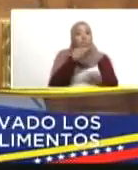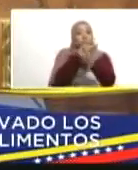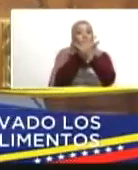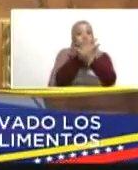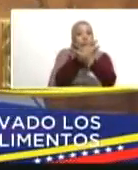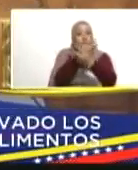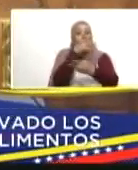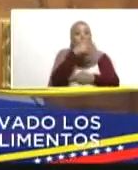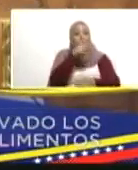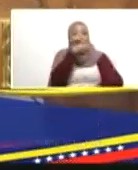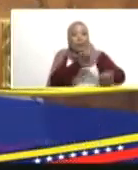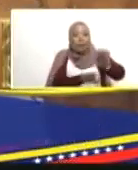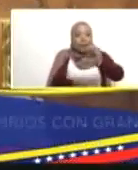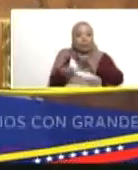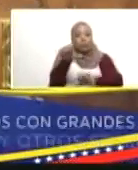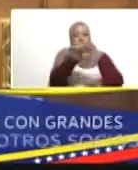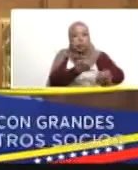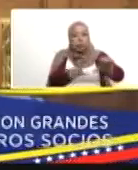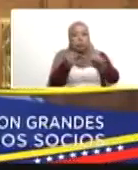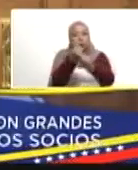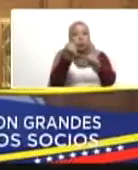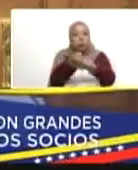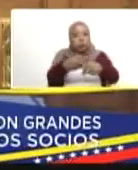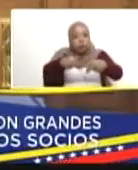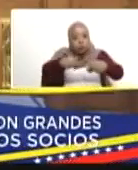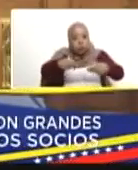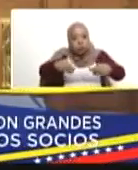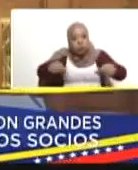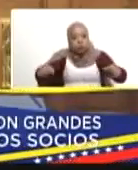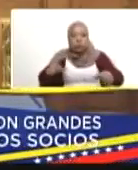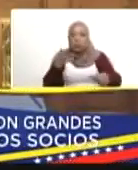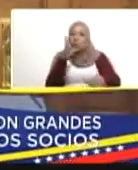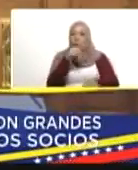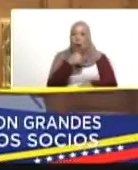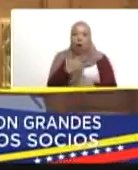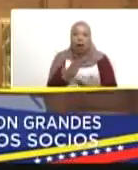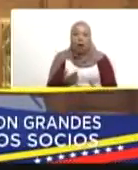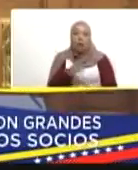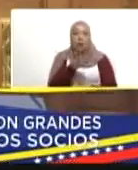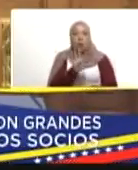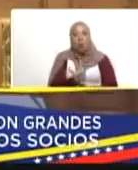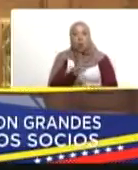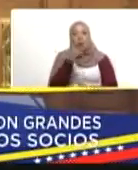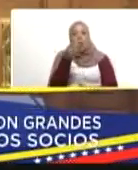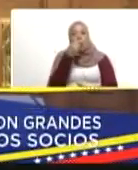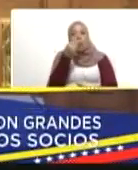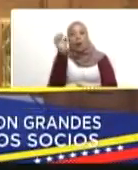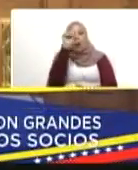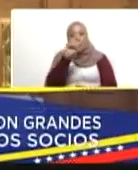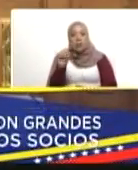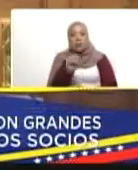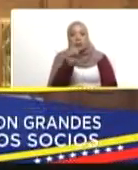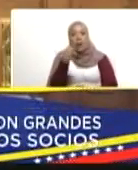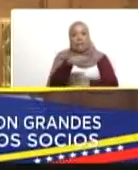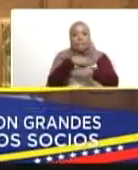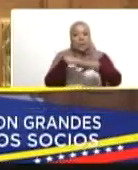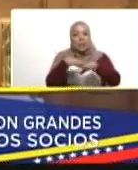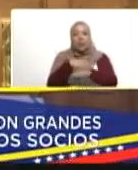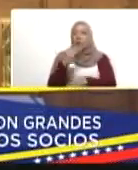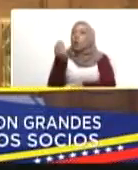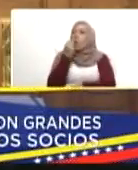veneno además las 4S no ministro de alimentación leería las